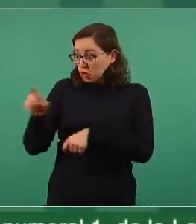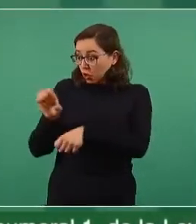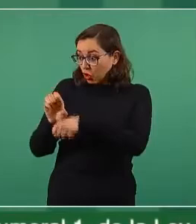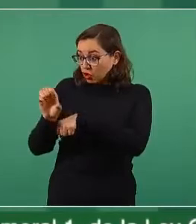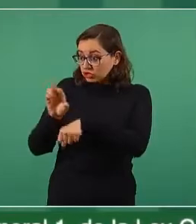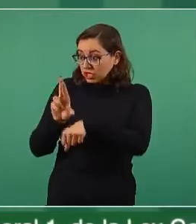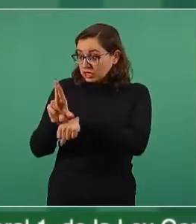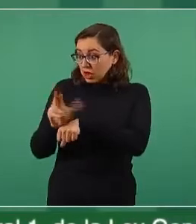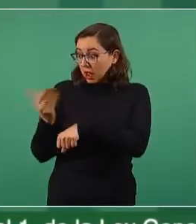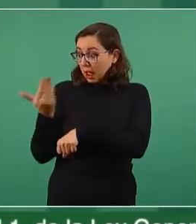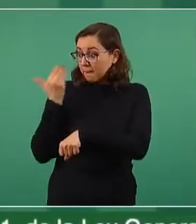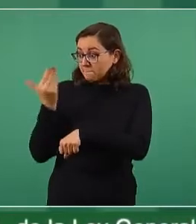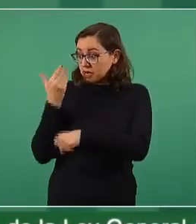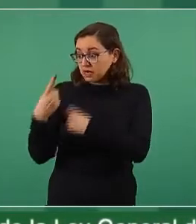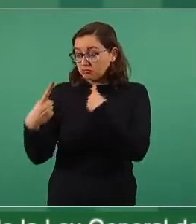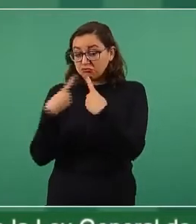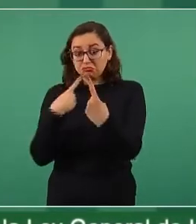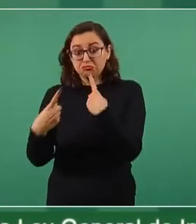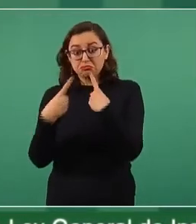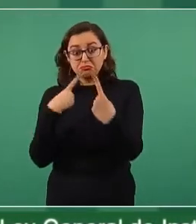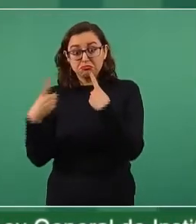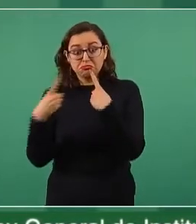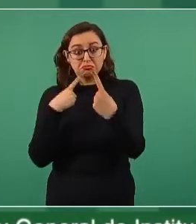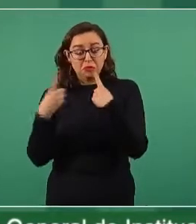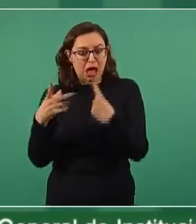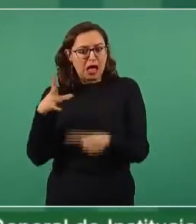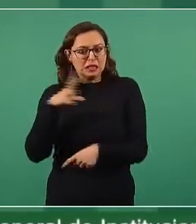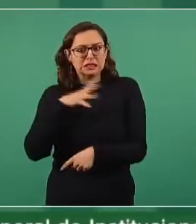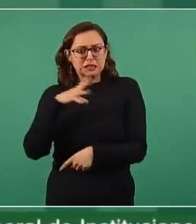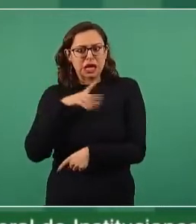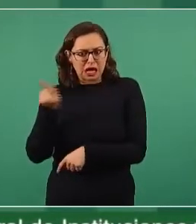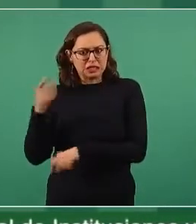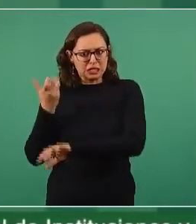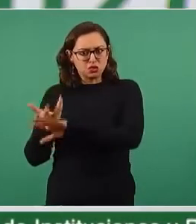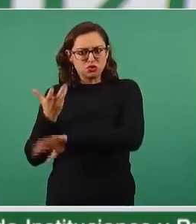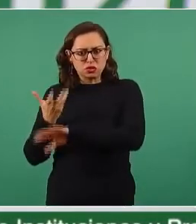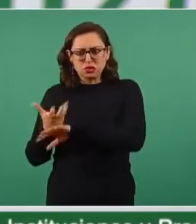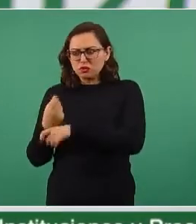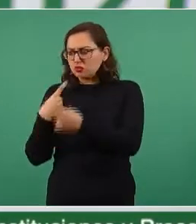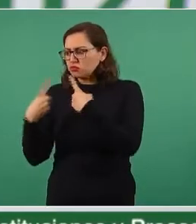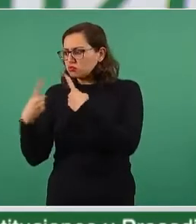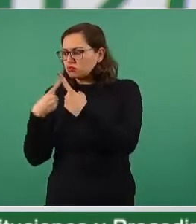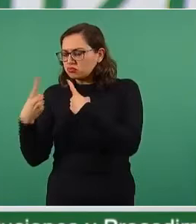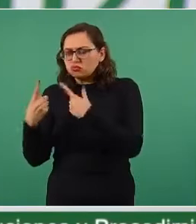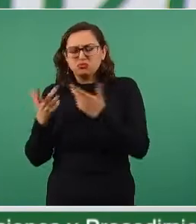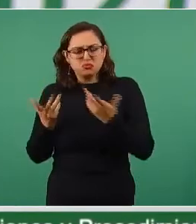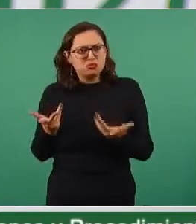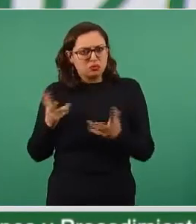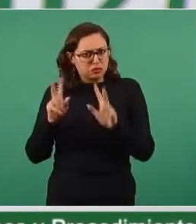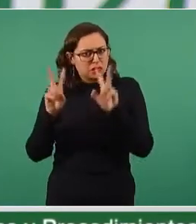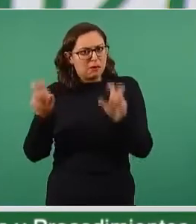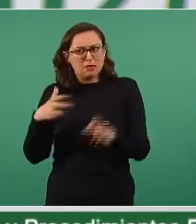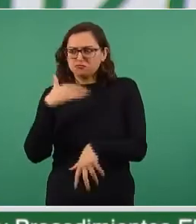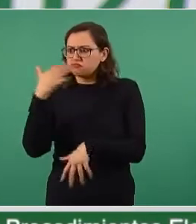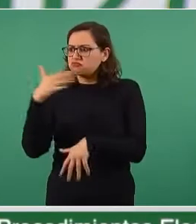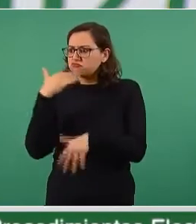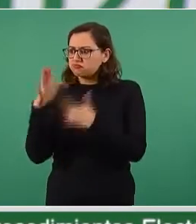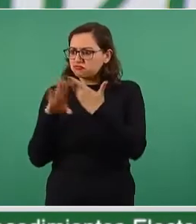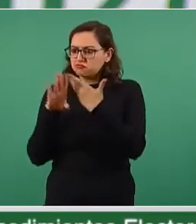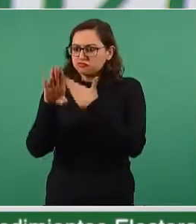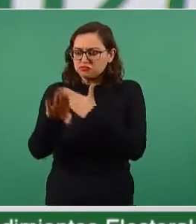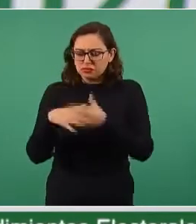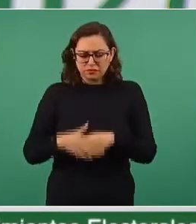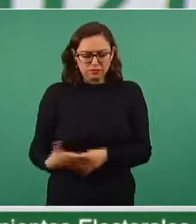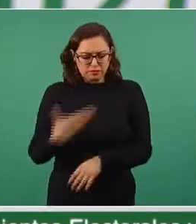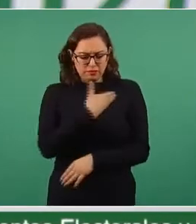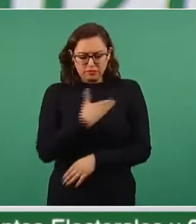secretario de Estado en la reunión donde estaban todos los cancilleres. Le dije, si quisiéramos sintetizar en palabras del presidente